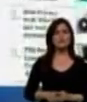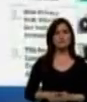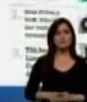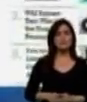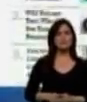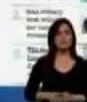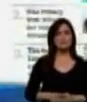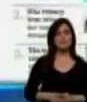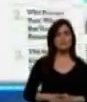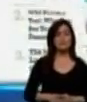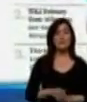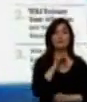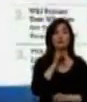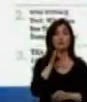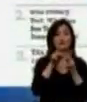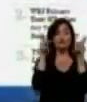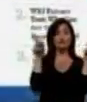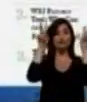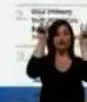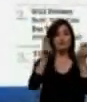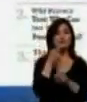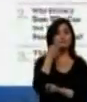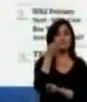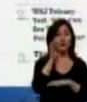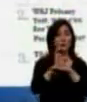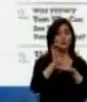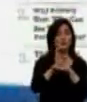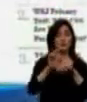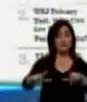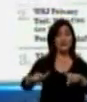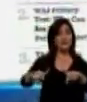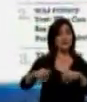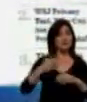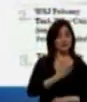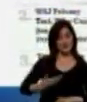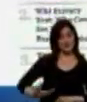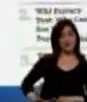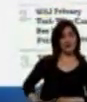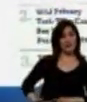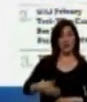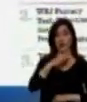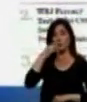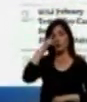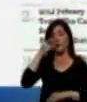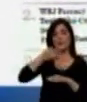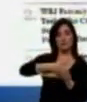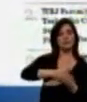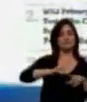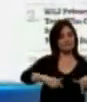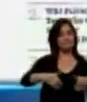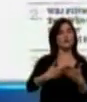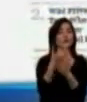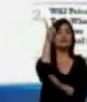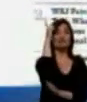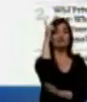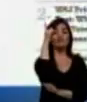Y el Wall Street Journal de Estados Unidos titula: Ecuador apunta a Moreno como el presidente sucesor de Correa. Los críticos dicen que el nuevo líder,